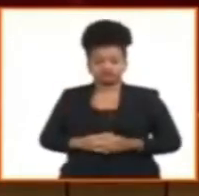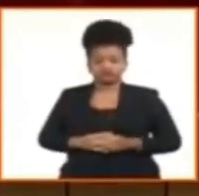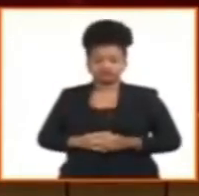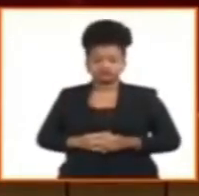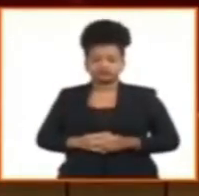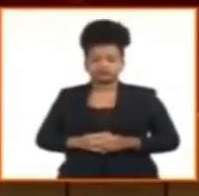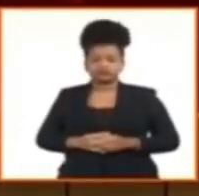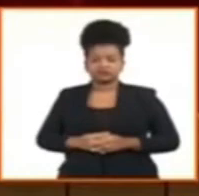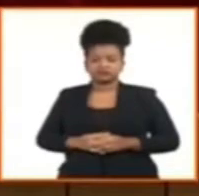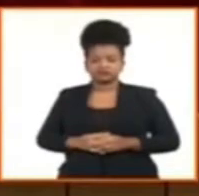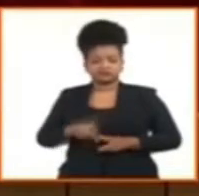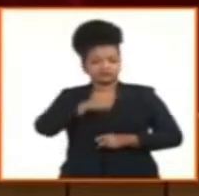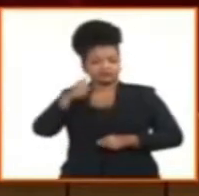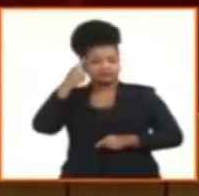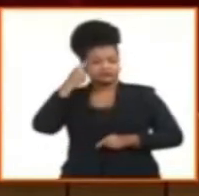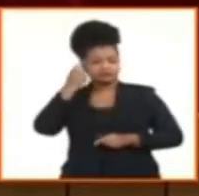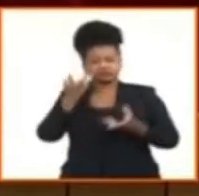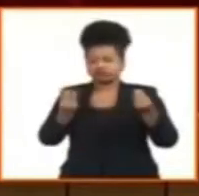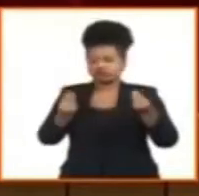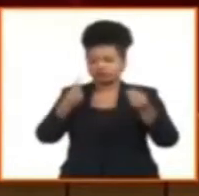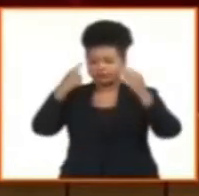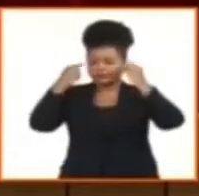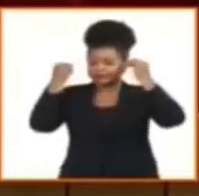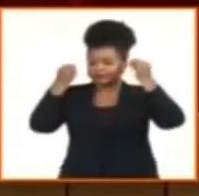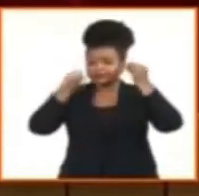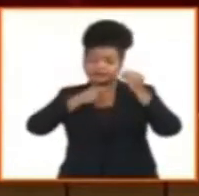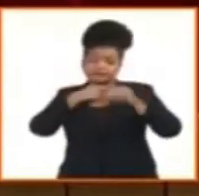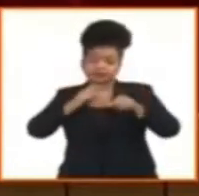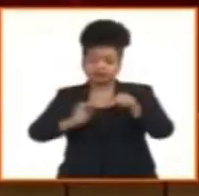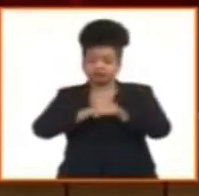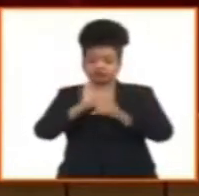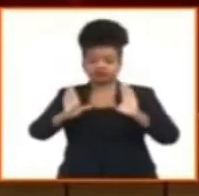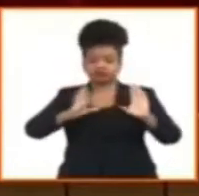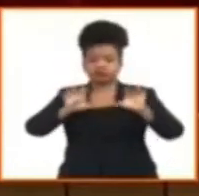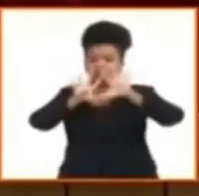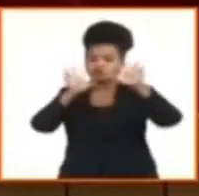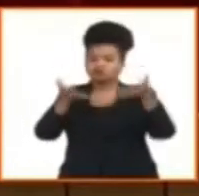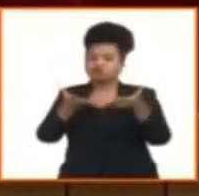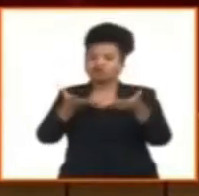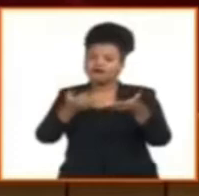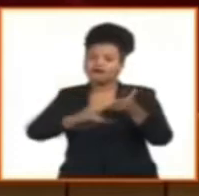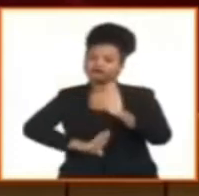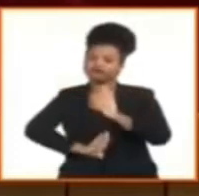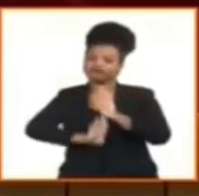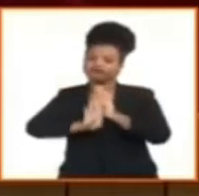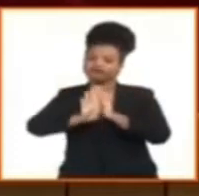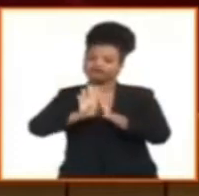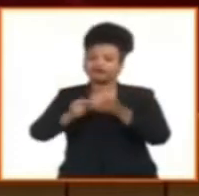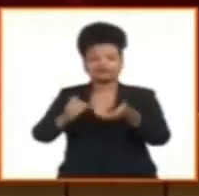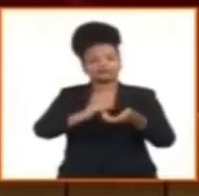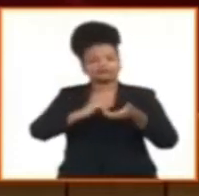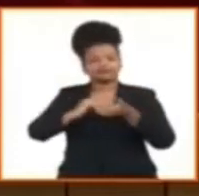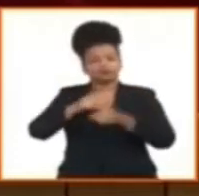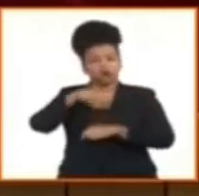Muchos pensábamos que después de la pandemia el mundo sería más solidario y sin embargo hoy estamos convencidos que